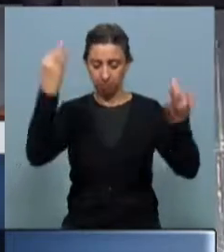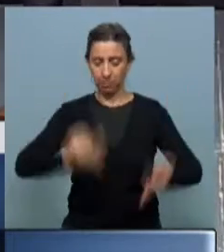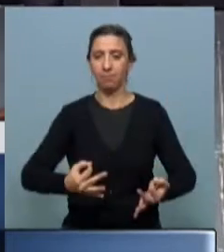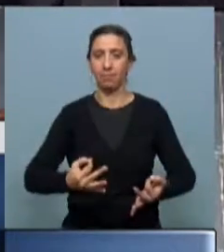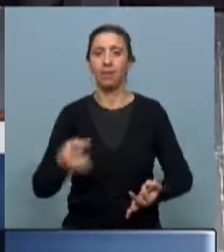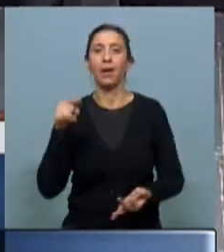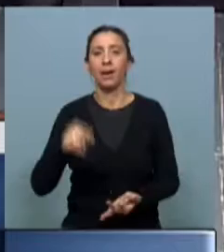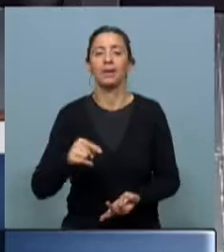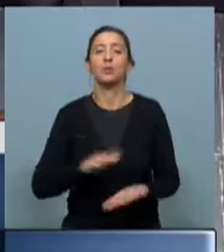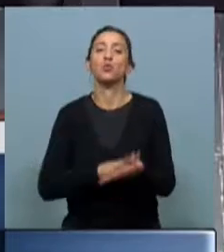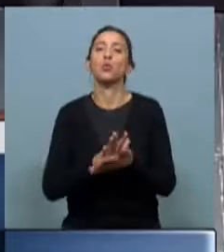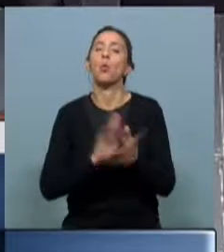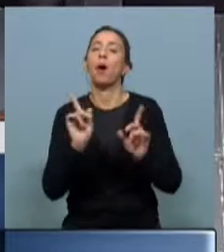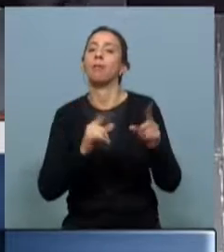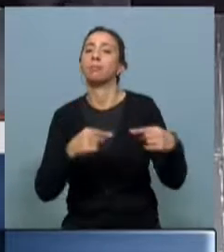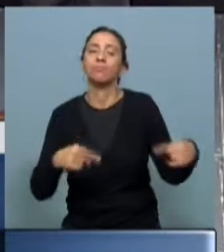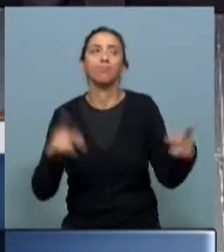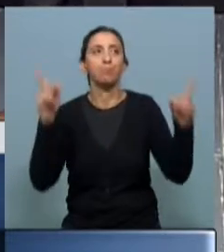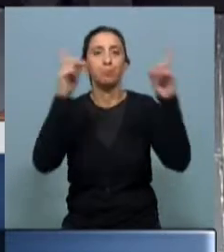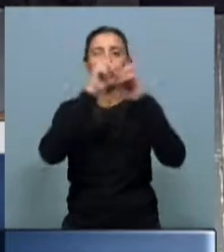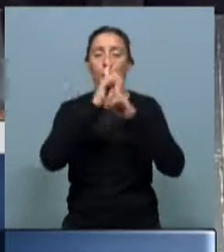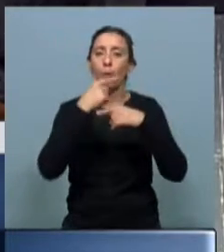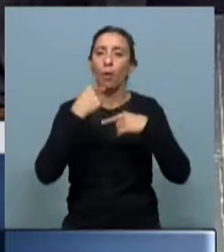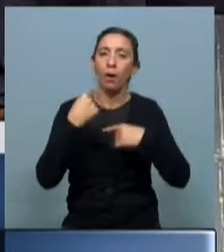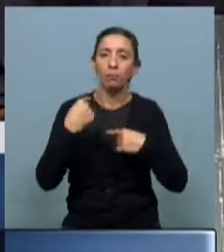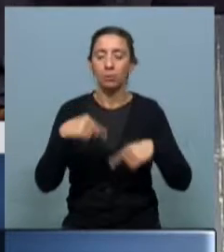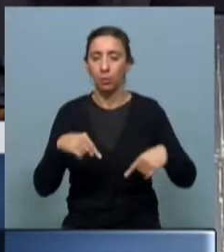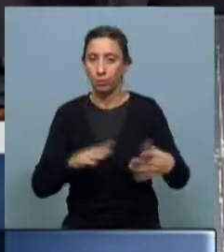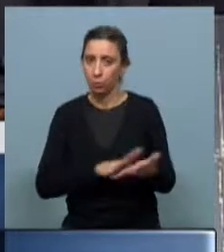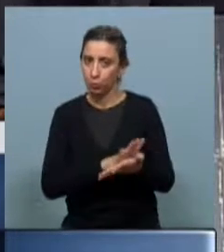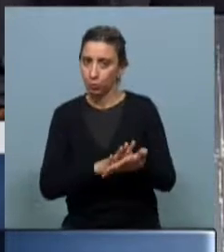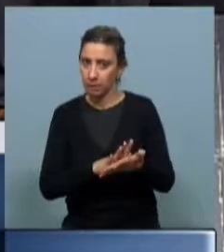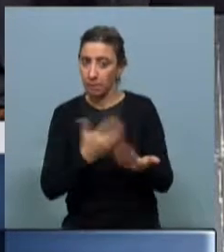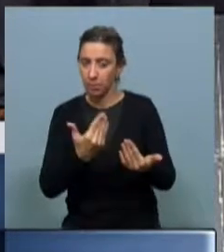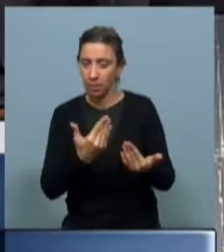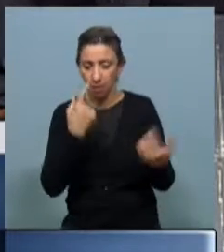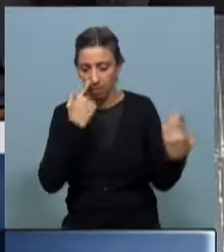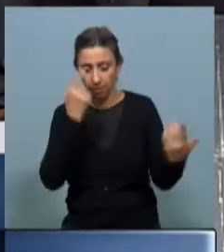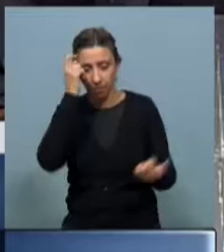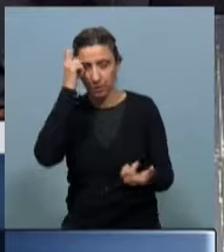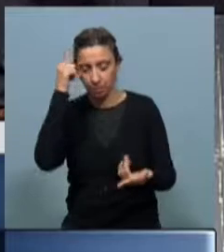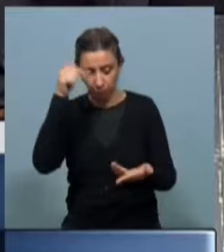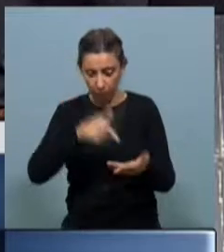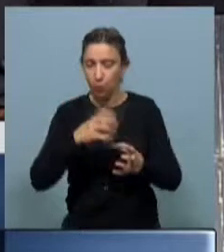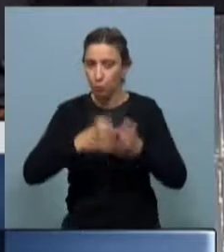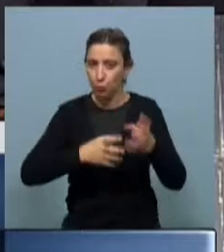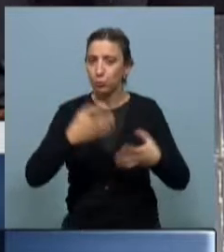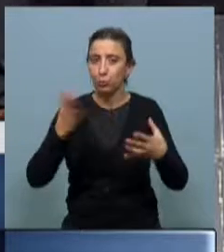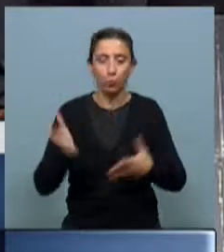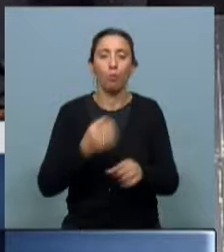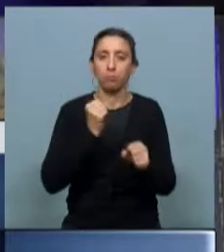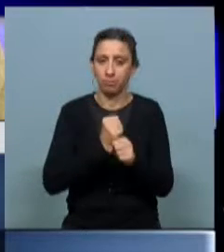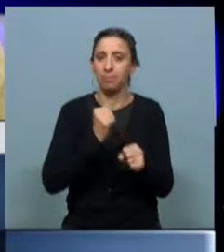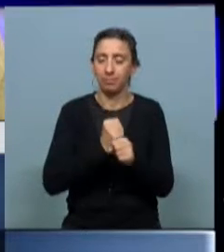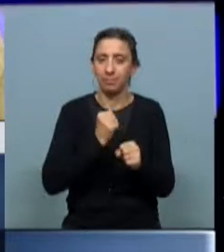Eso, para solucionar algún problema o alguna cuestión, el hecho de poder plasmar una idea y que funcione y todo el trabajo que